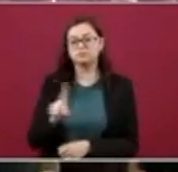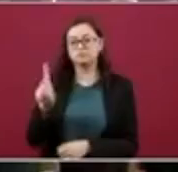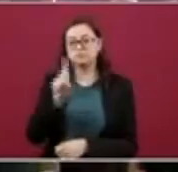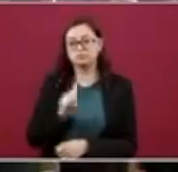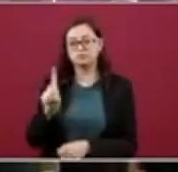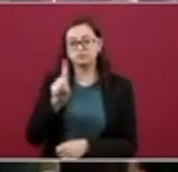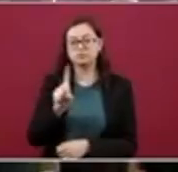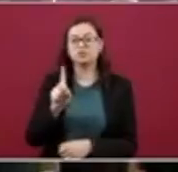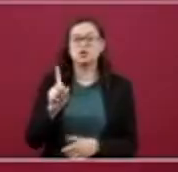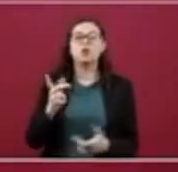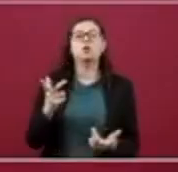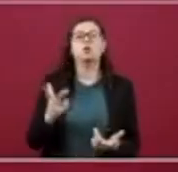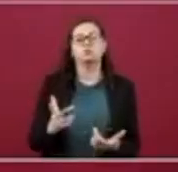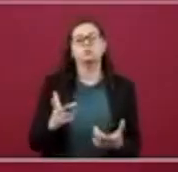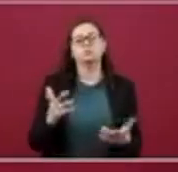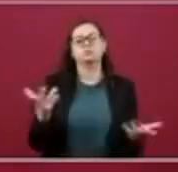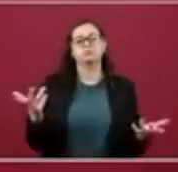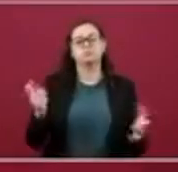la subasta